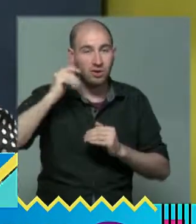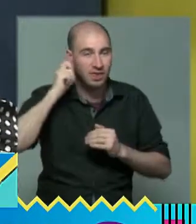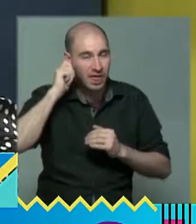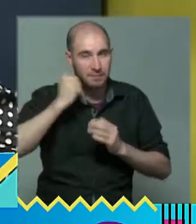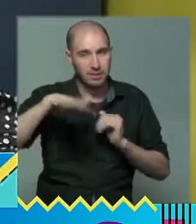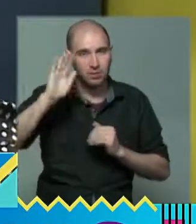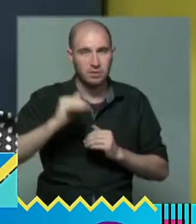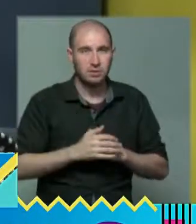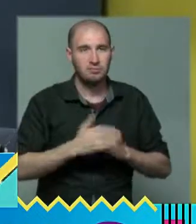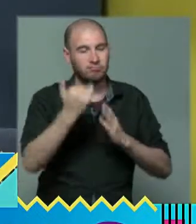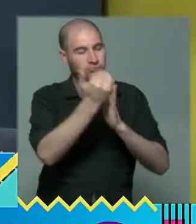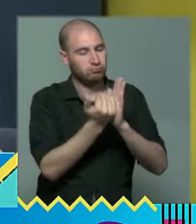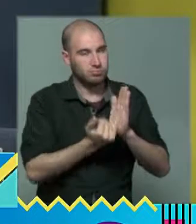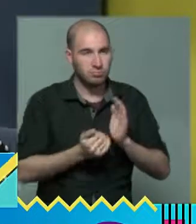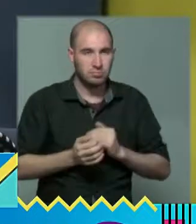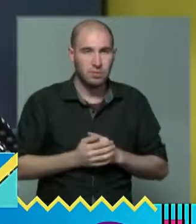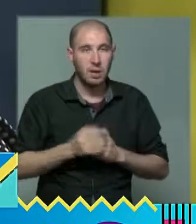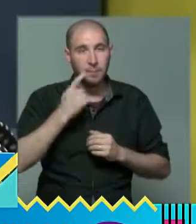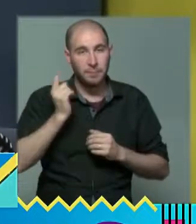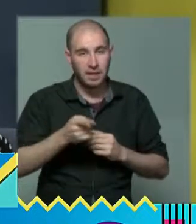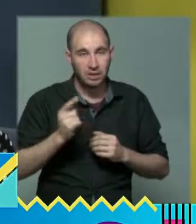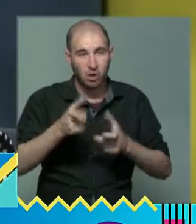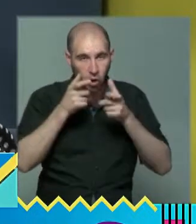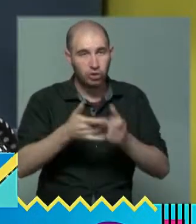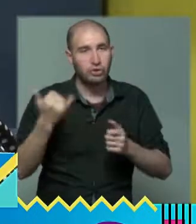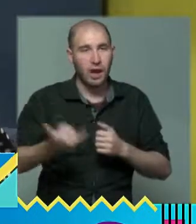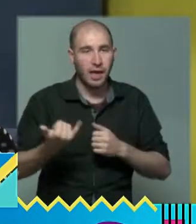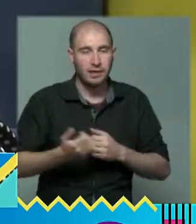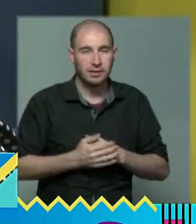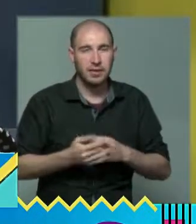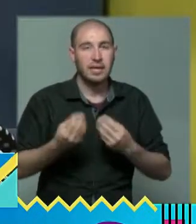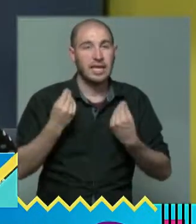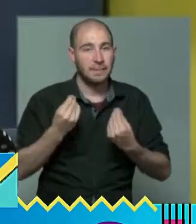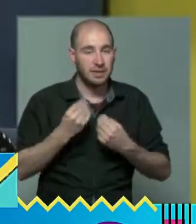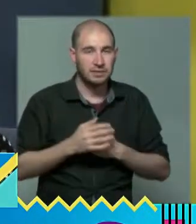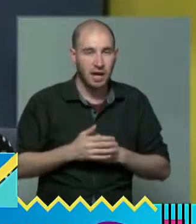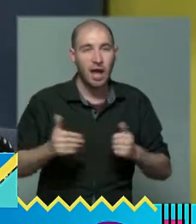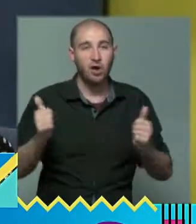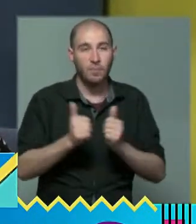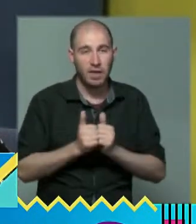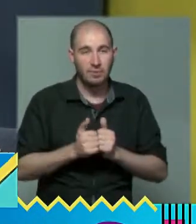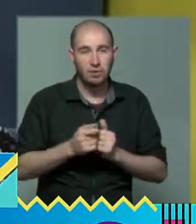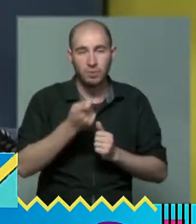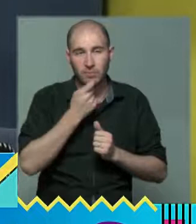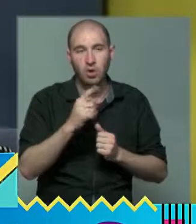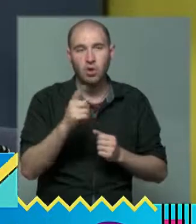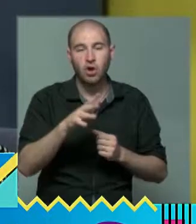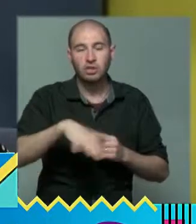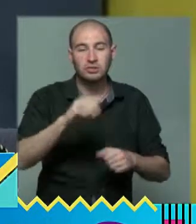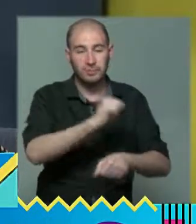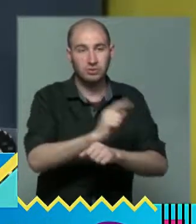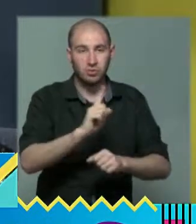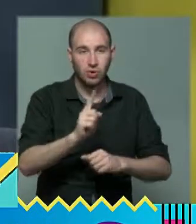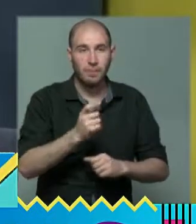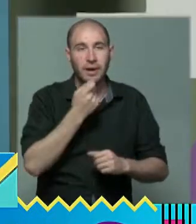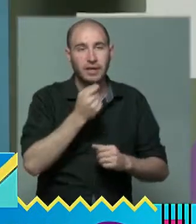y los factores, digamos, de riesgo los tiene controlados. Claro. El tema es que el acompañamiento se produzca no en contexto de encierro,